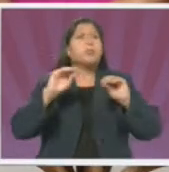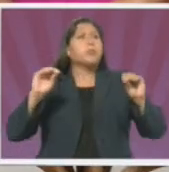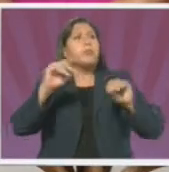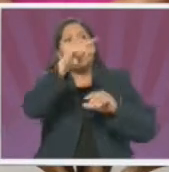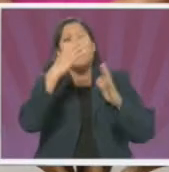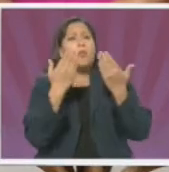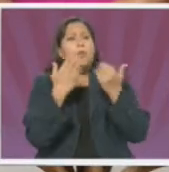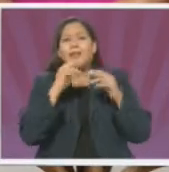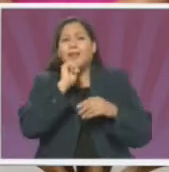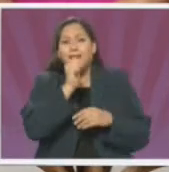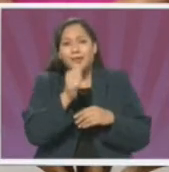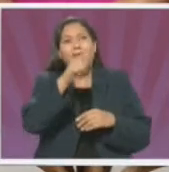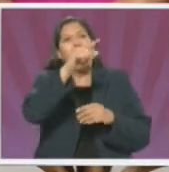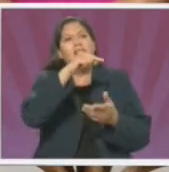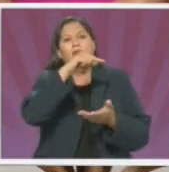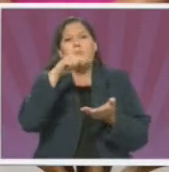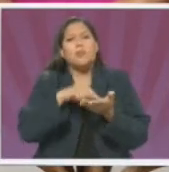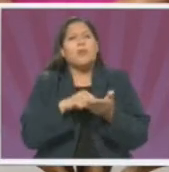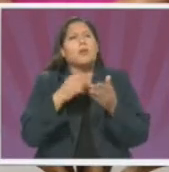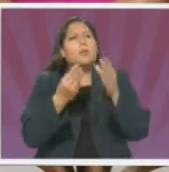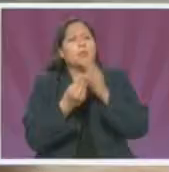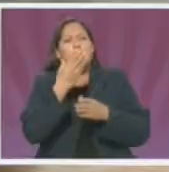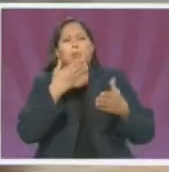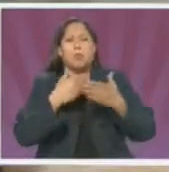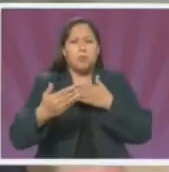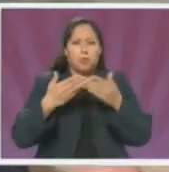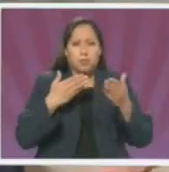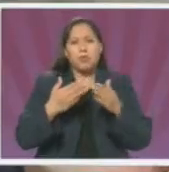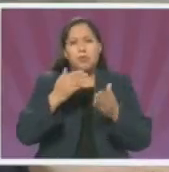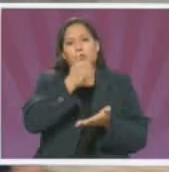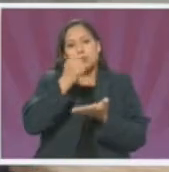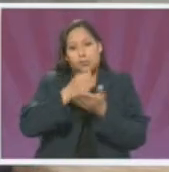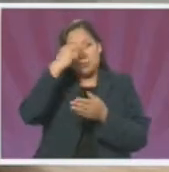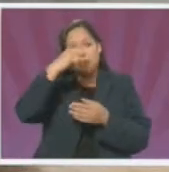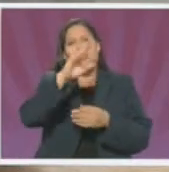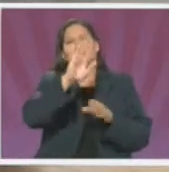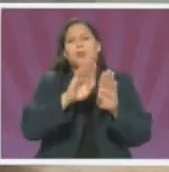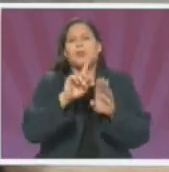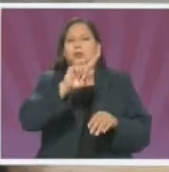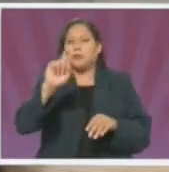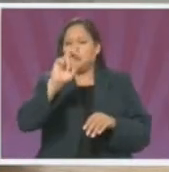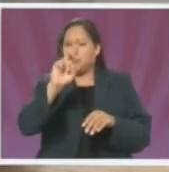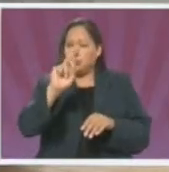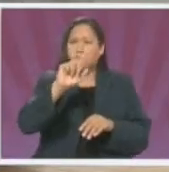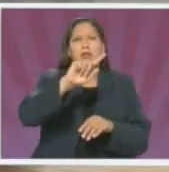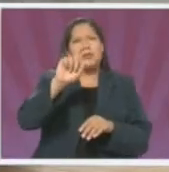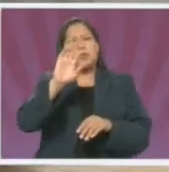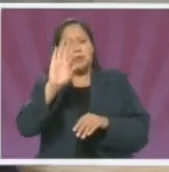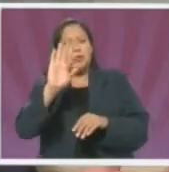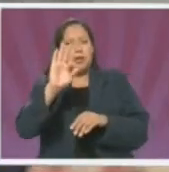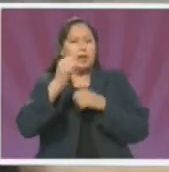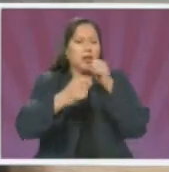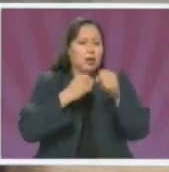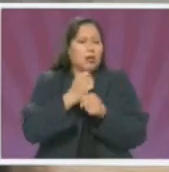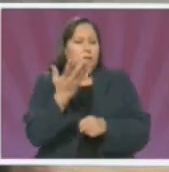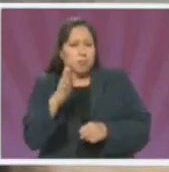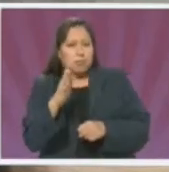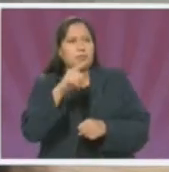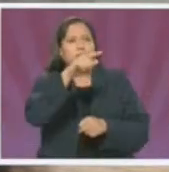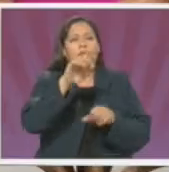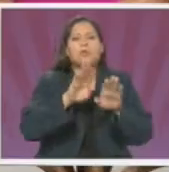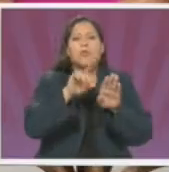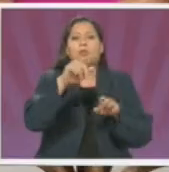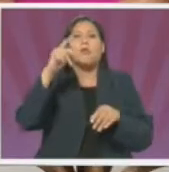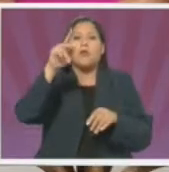colonias pues relativamente más modernas de la Ciudad de México. Digo, relativamente tendrá unos 130, 140 años, pero comparada